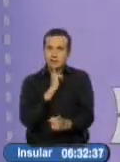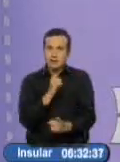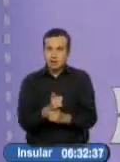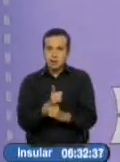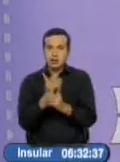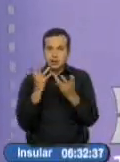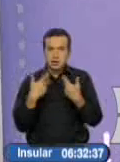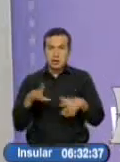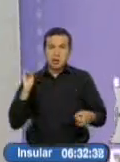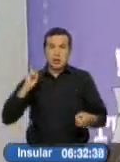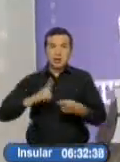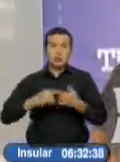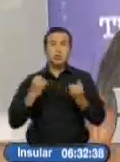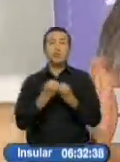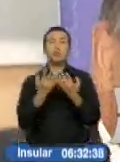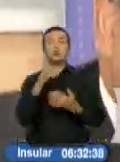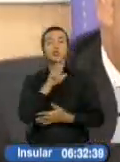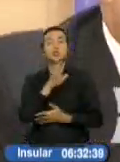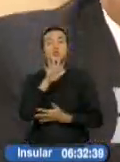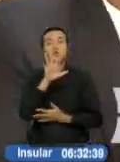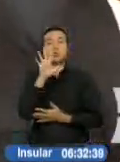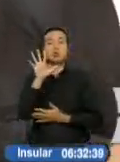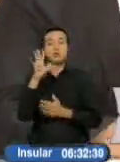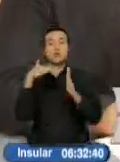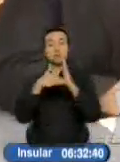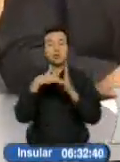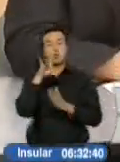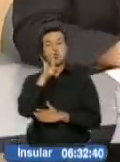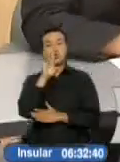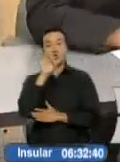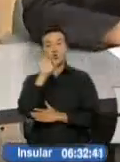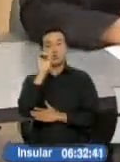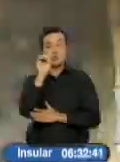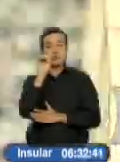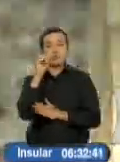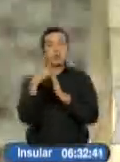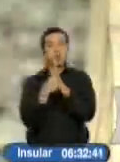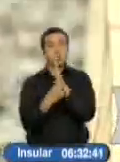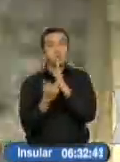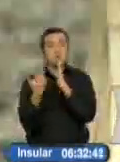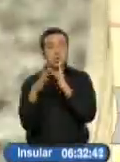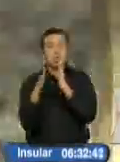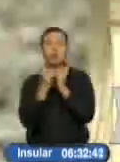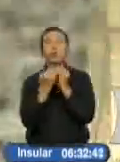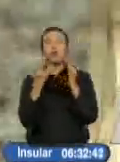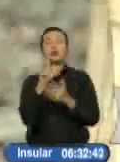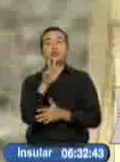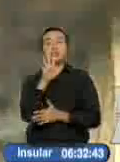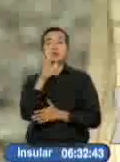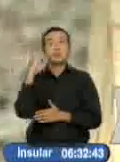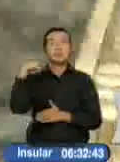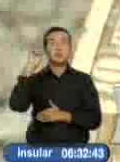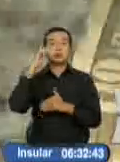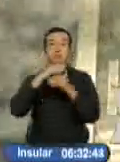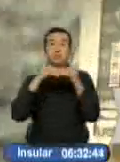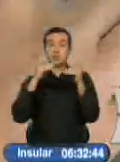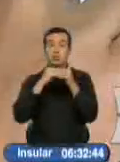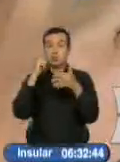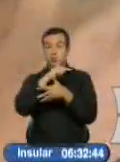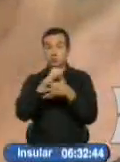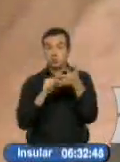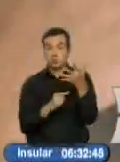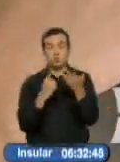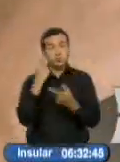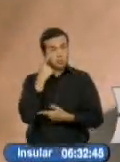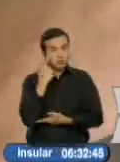así que hasta el momento se han creado más de 355.890 cuentas que han registrado más de 35 millones de dólares en transacciones, lo